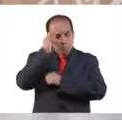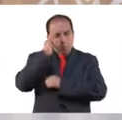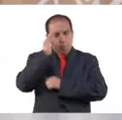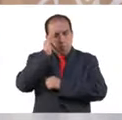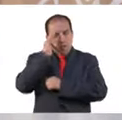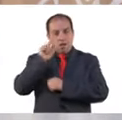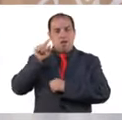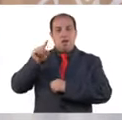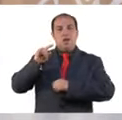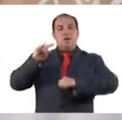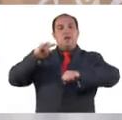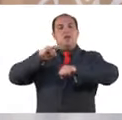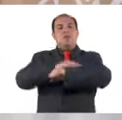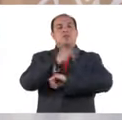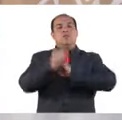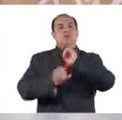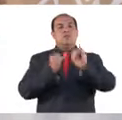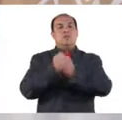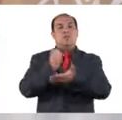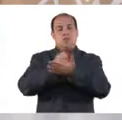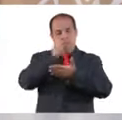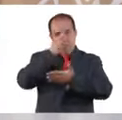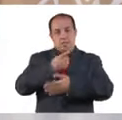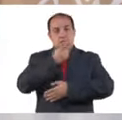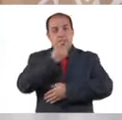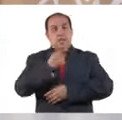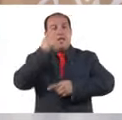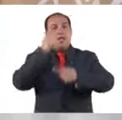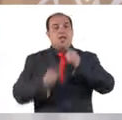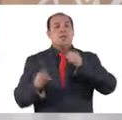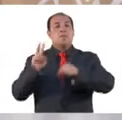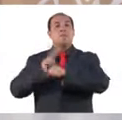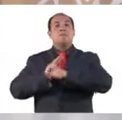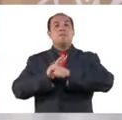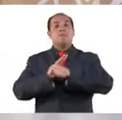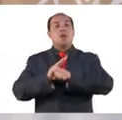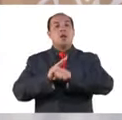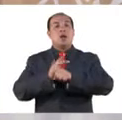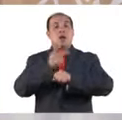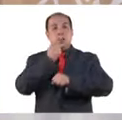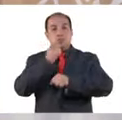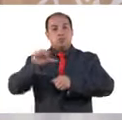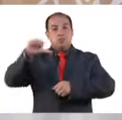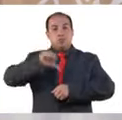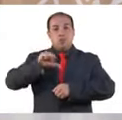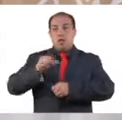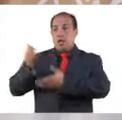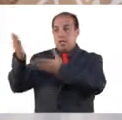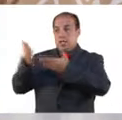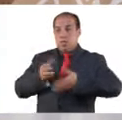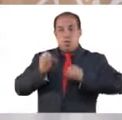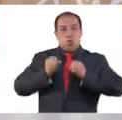Aeropuerto Internacional de la Ciudad de México, quiten la vigilancia el día de hoy, para que llegue y